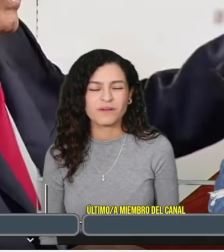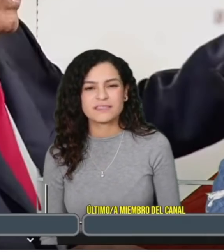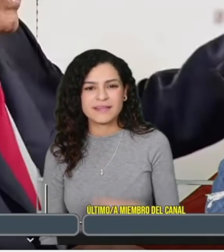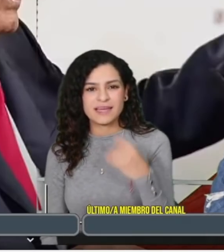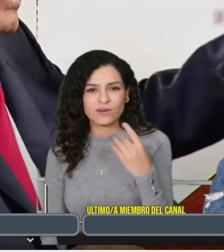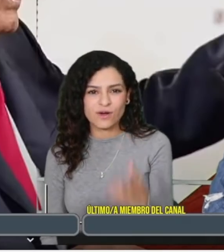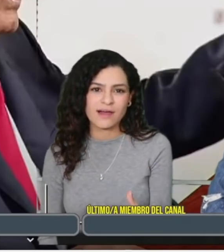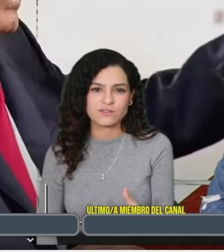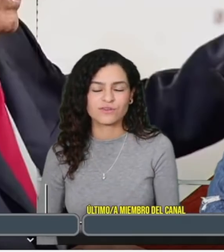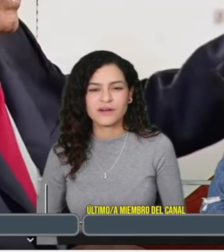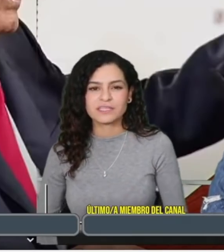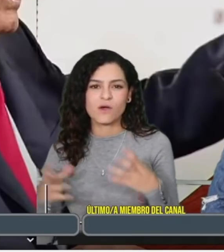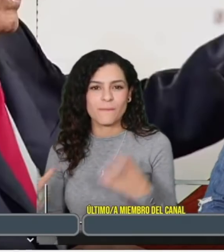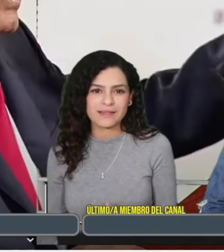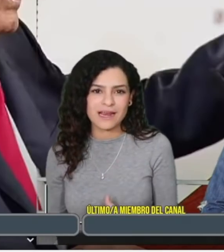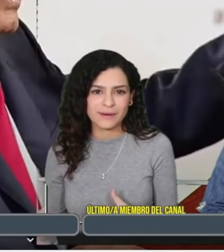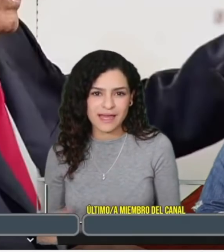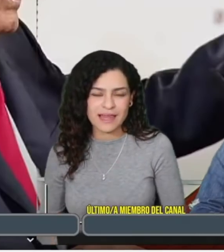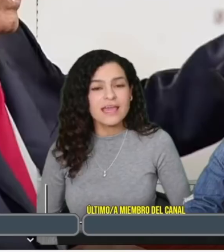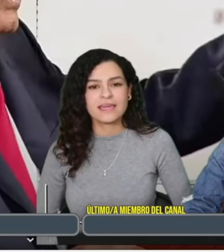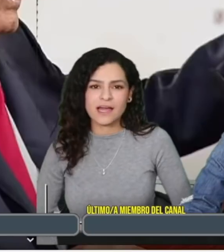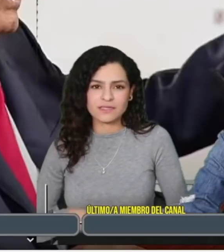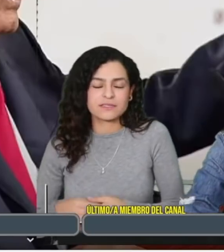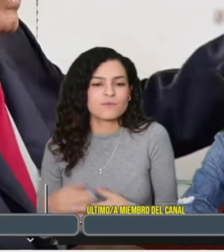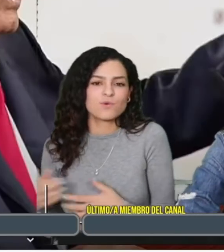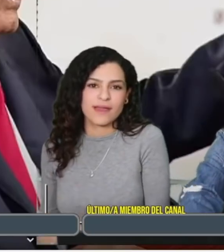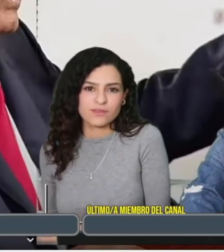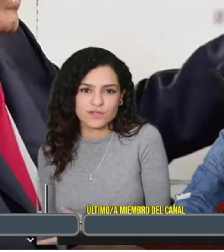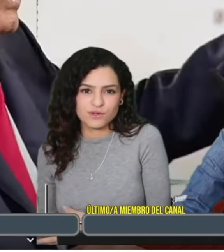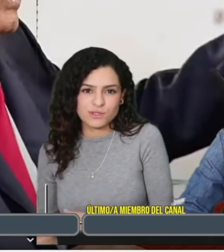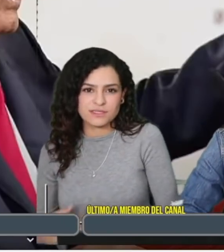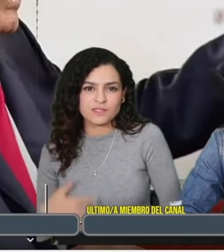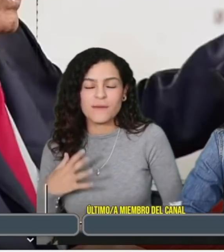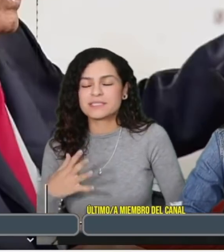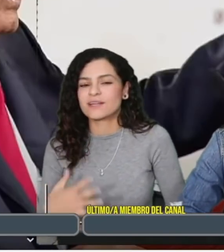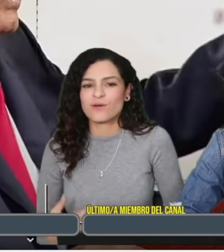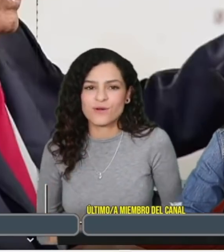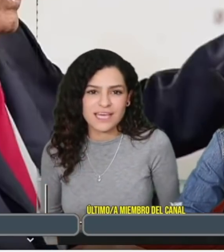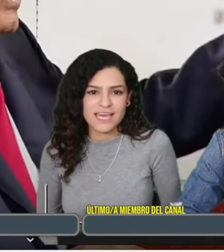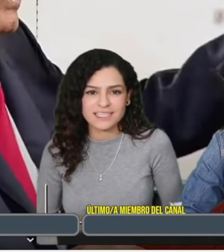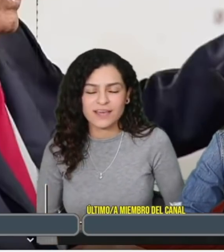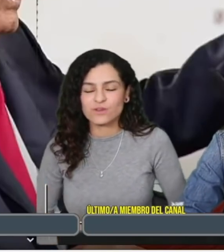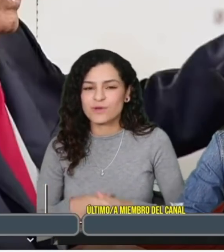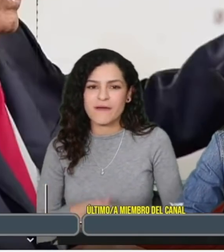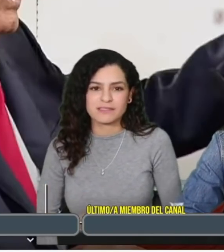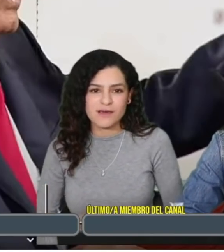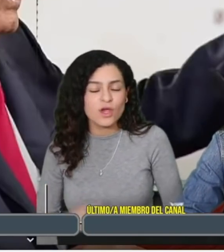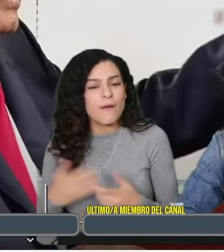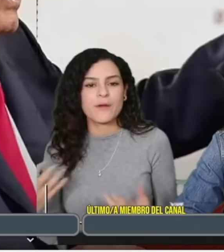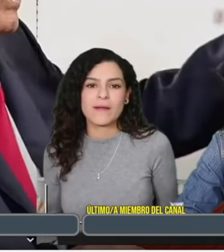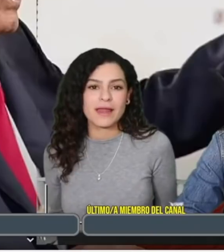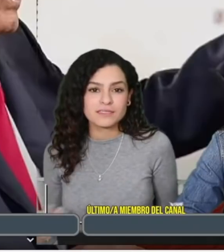¿Por qué estaban tan enojados con que ahora se comparta la verdad y que ahora se están mudando según ellos estas nuevas tecnologías y que ellos muy